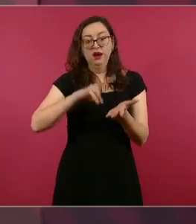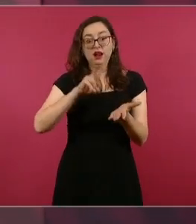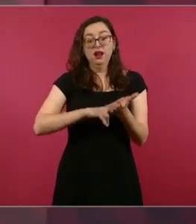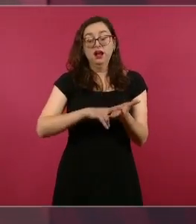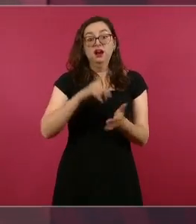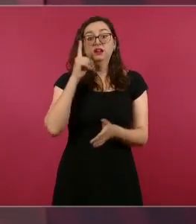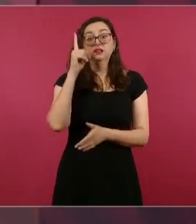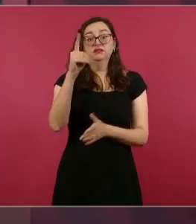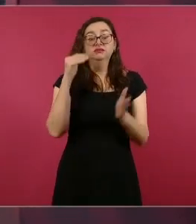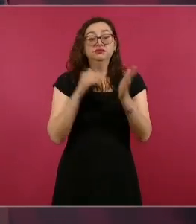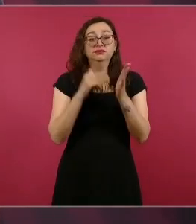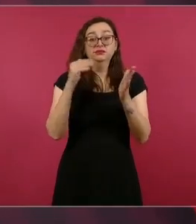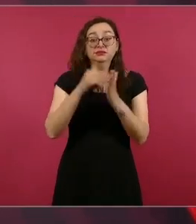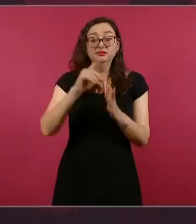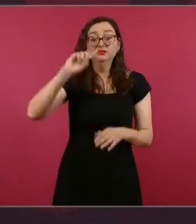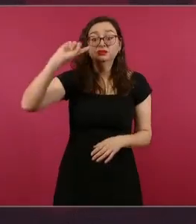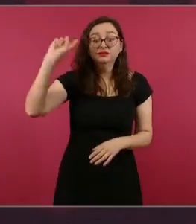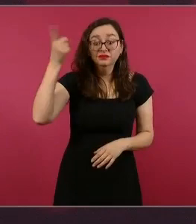$1,000,000